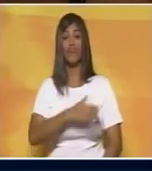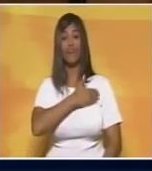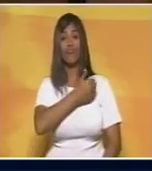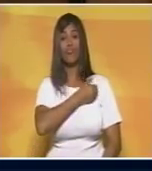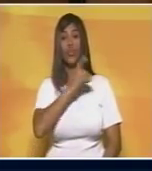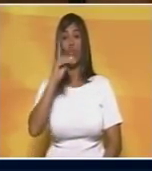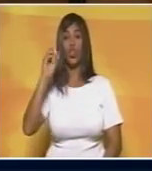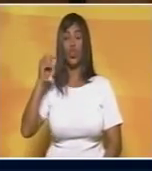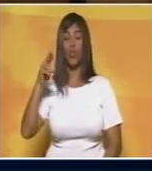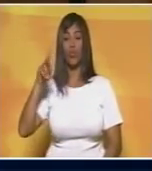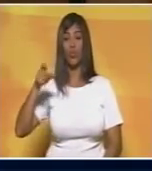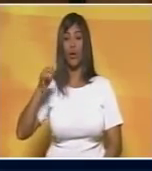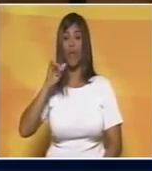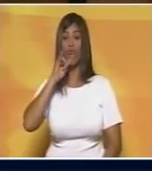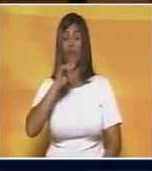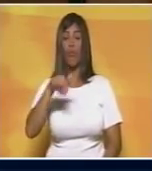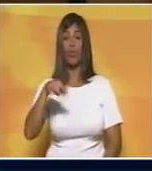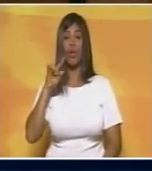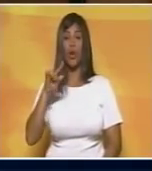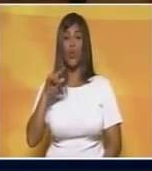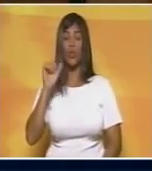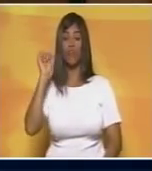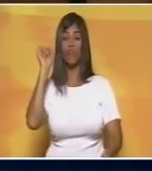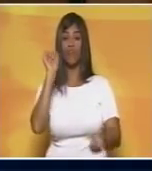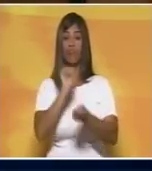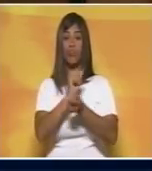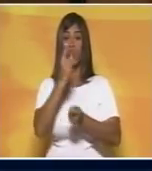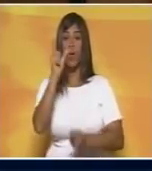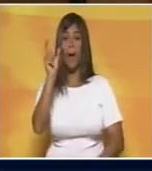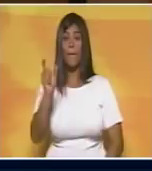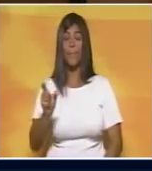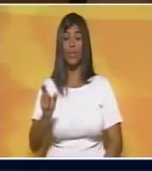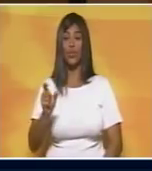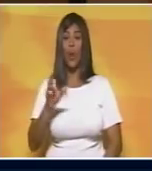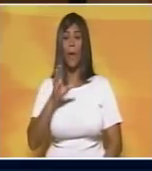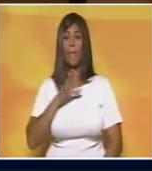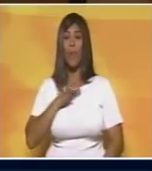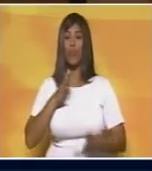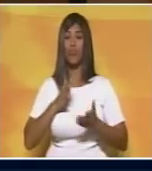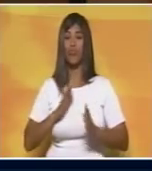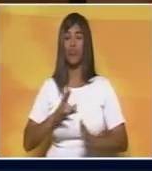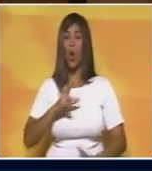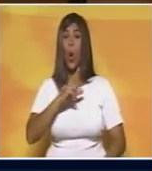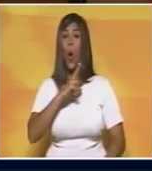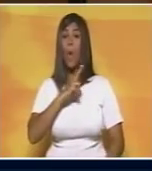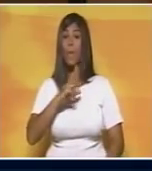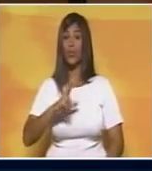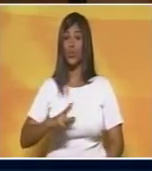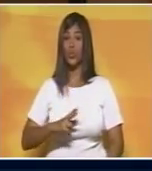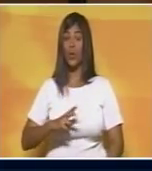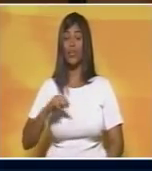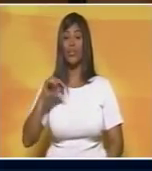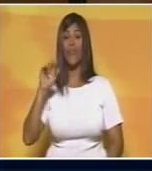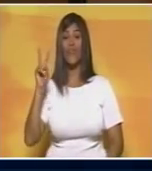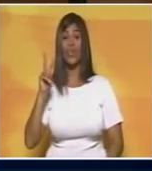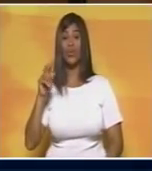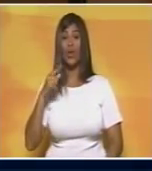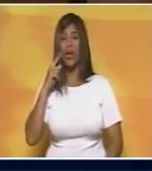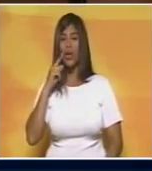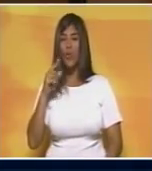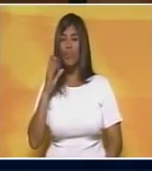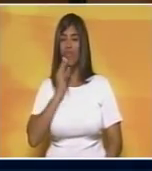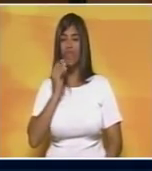general Douglas Rico, informó este lunes sobre el arresto de un ciudadano de nacionalidad portuguesa y venezolana que se dedicaba